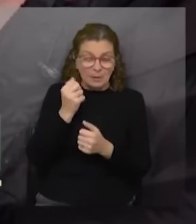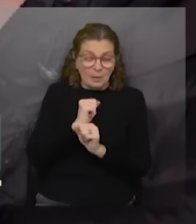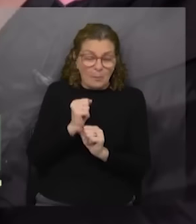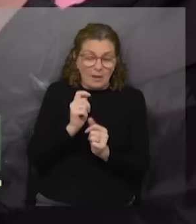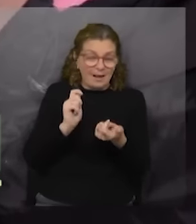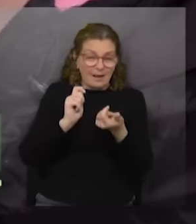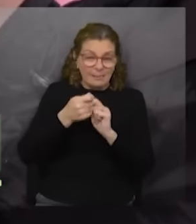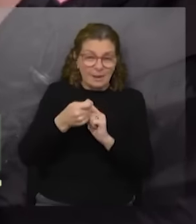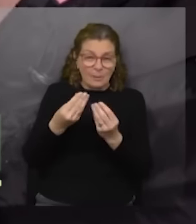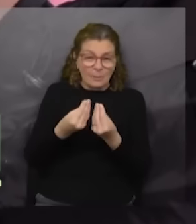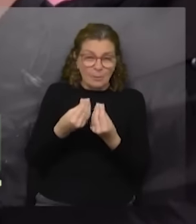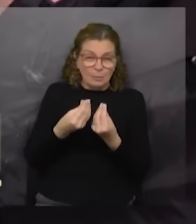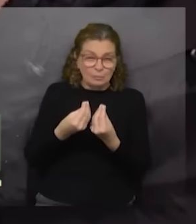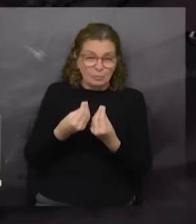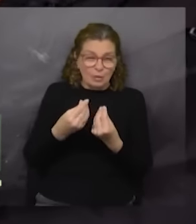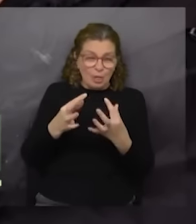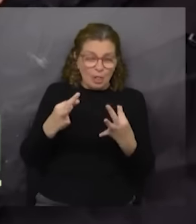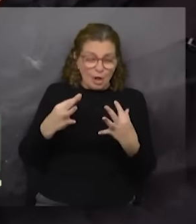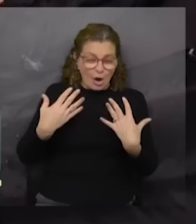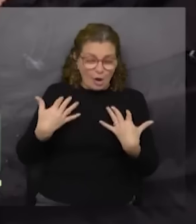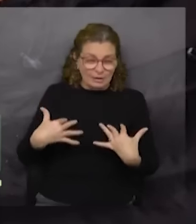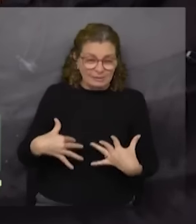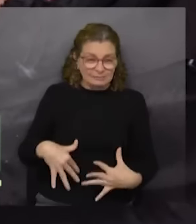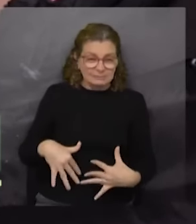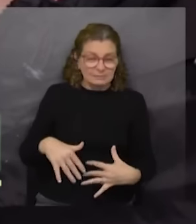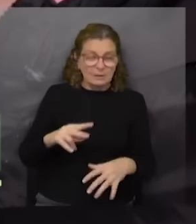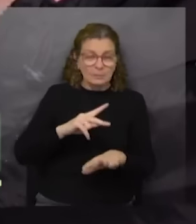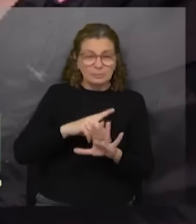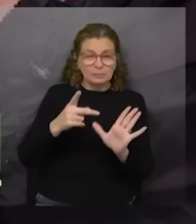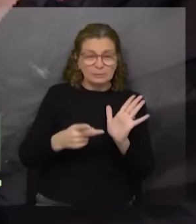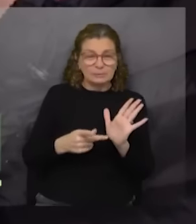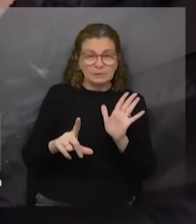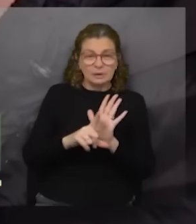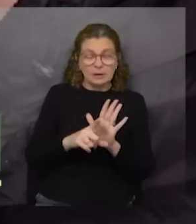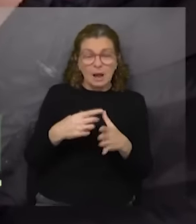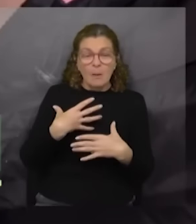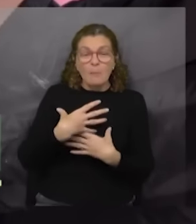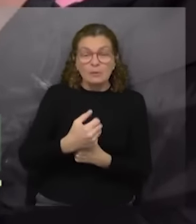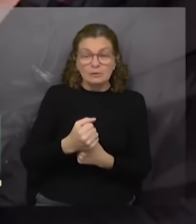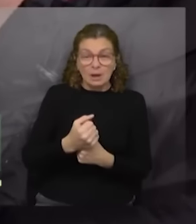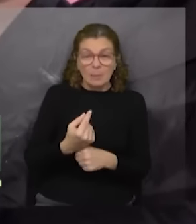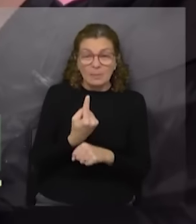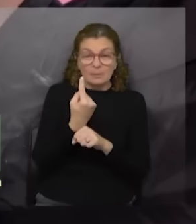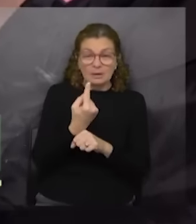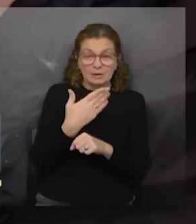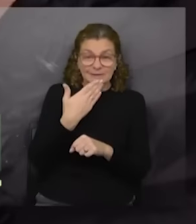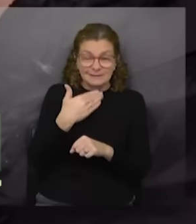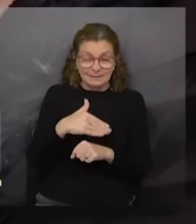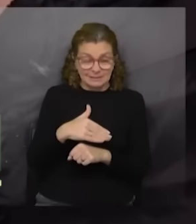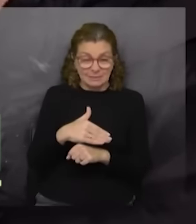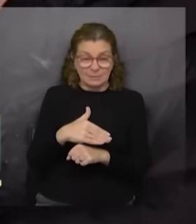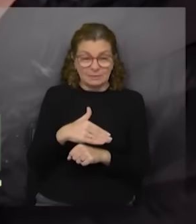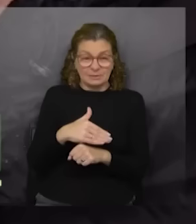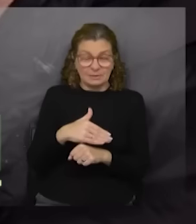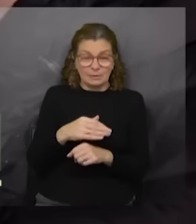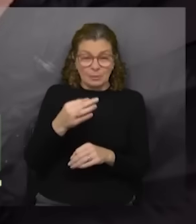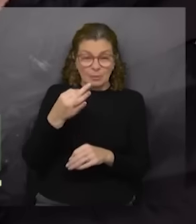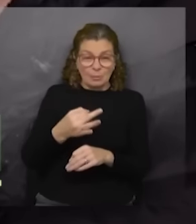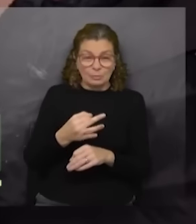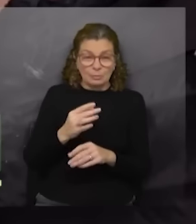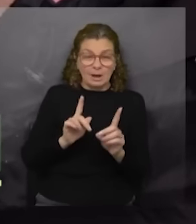provoca muchos dolores insoportables y que este proyecto de ley quienes lo hemos defendido desde un primer momento entendemos que es que es justo